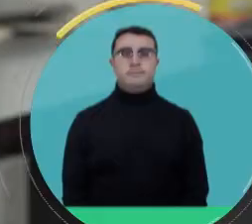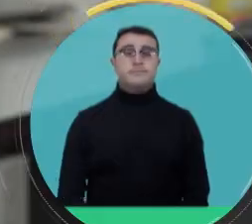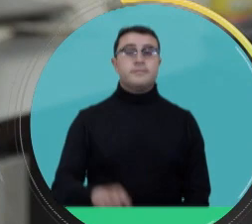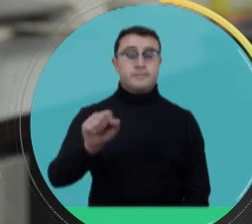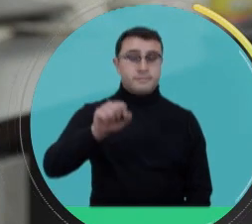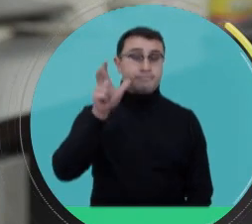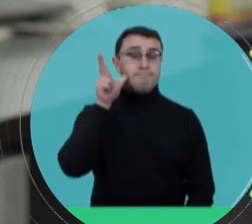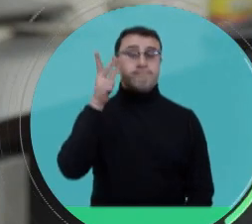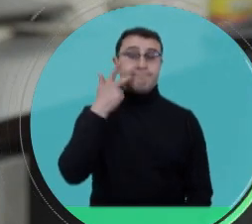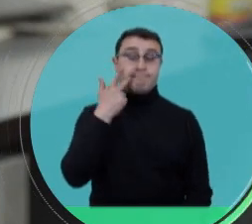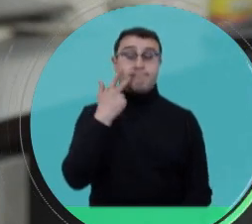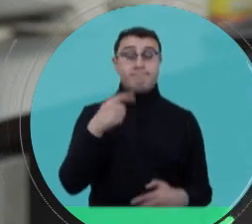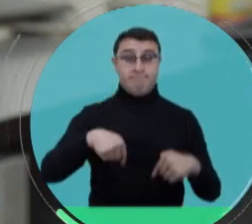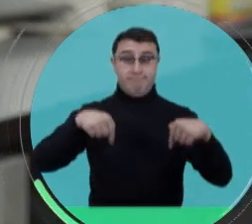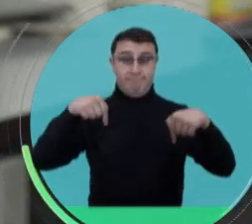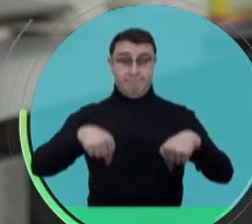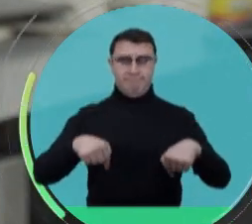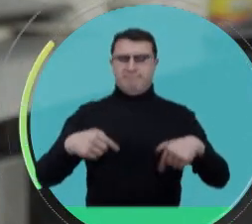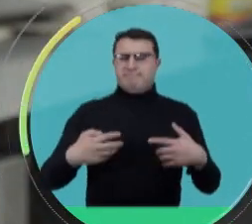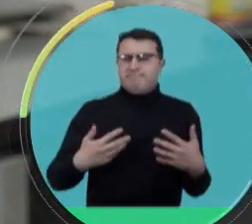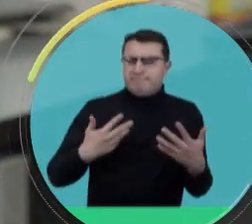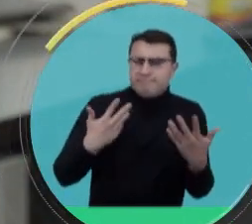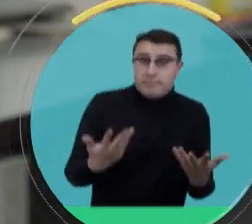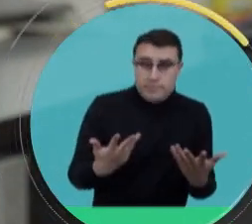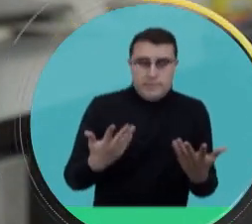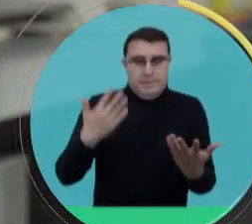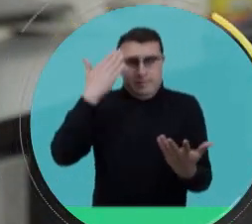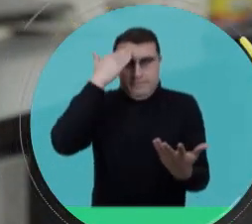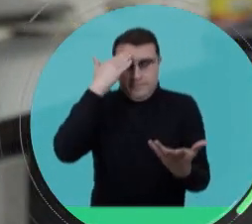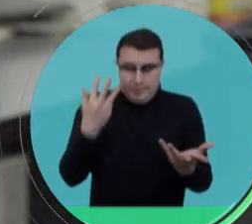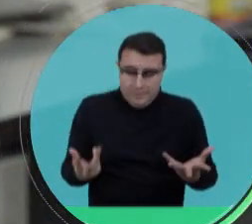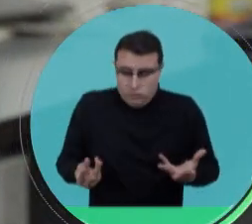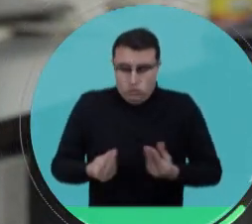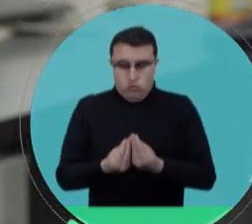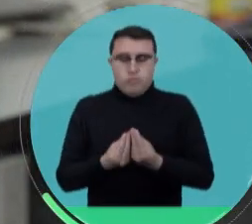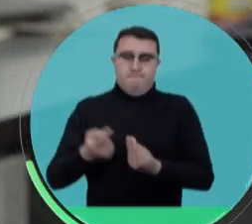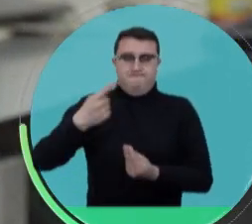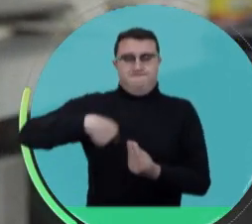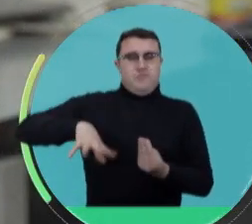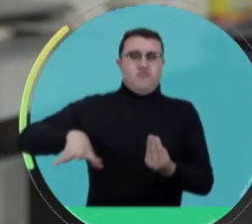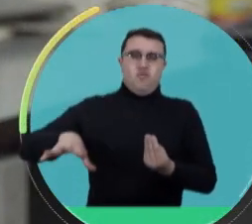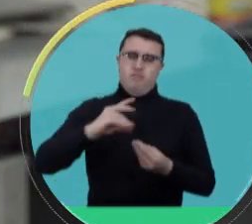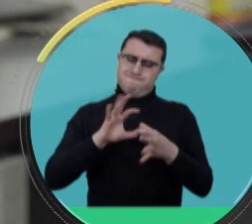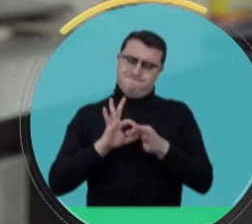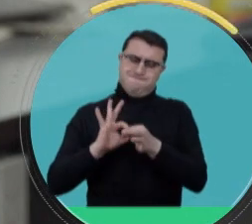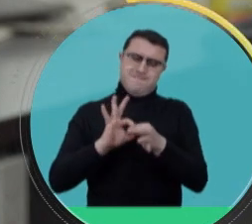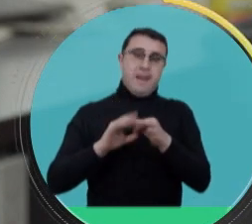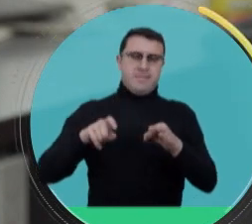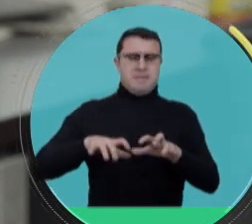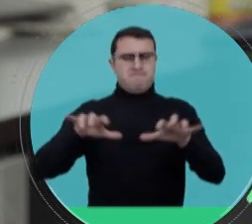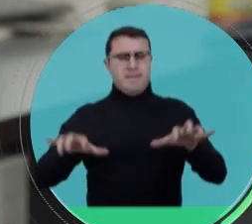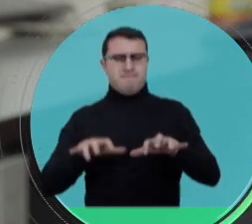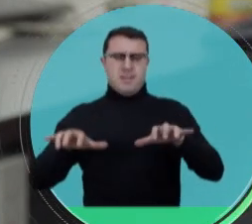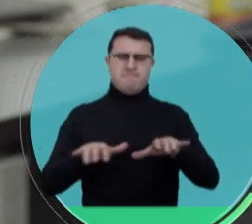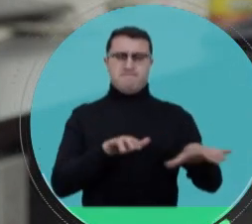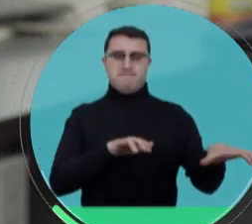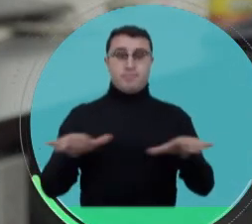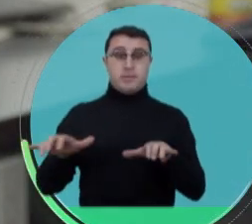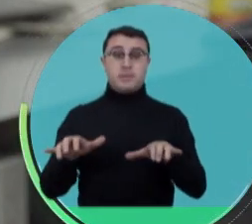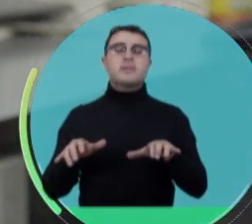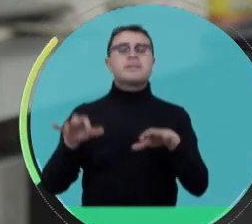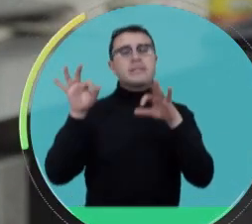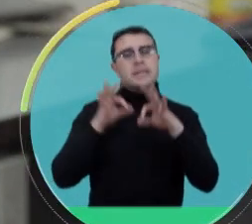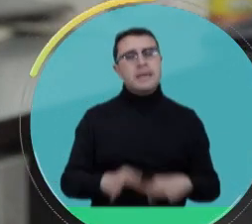multiplataforma Sí mira Cristian esto es un ejercicio efectivamente grupal colectivo eh